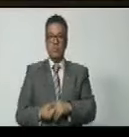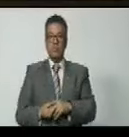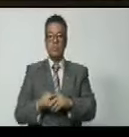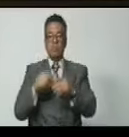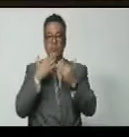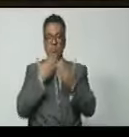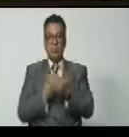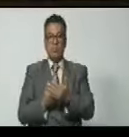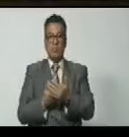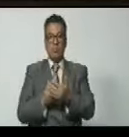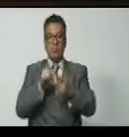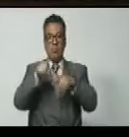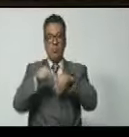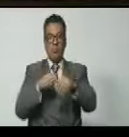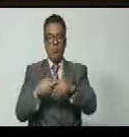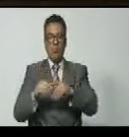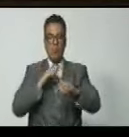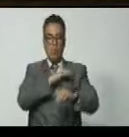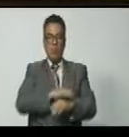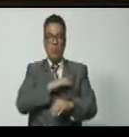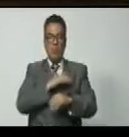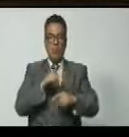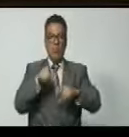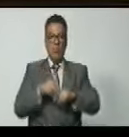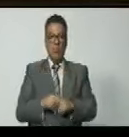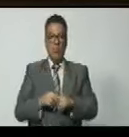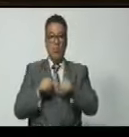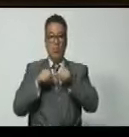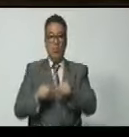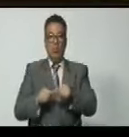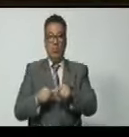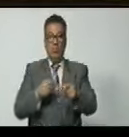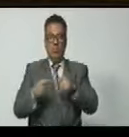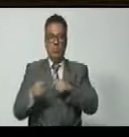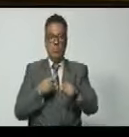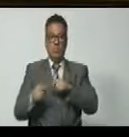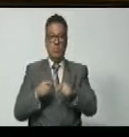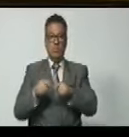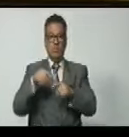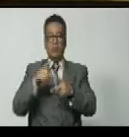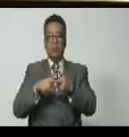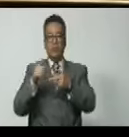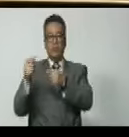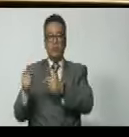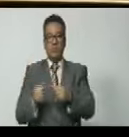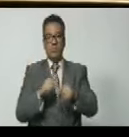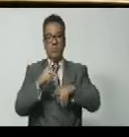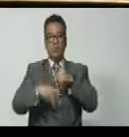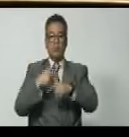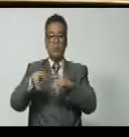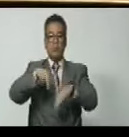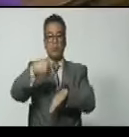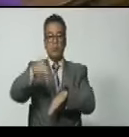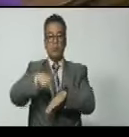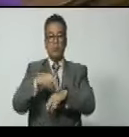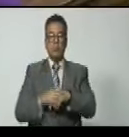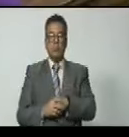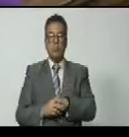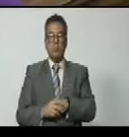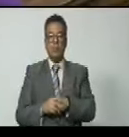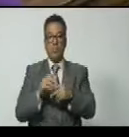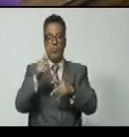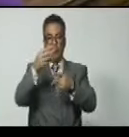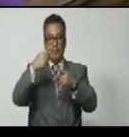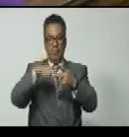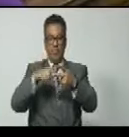Gracias, secretaria. Sírvase, por favor, remitirlo a las comisiones permanentes de Contraloría, Economía, Finanzas y Desarrollo Nacional.